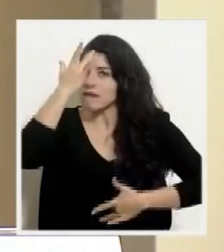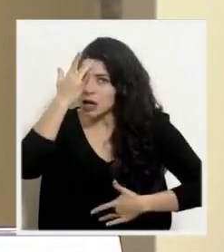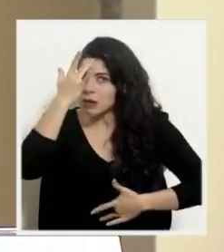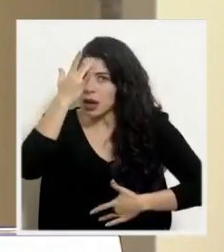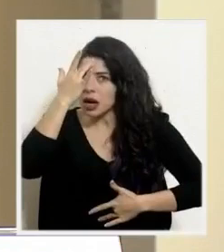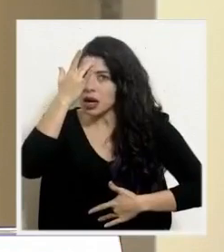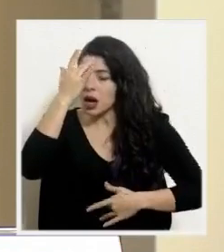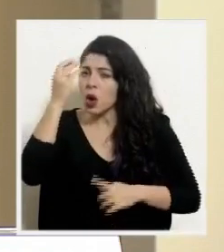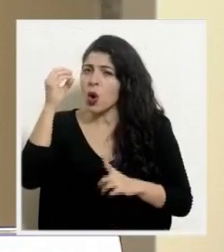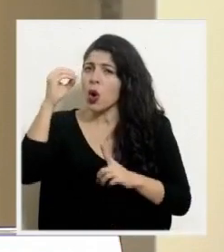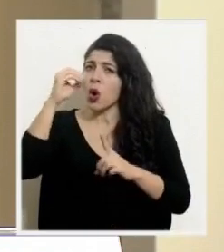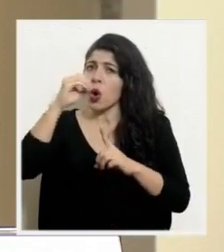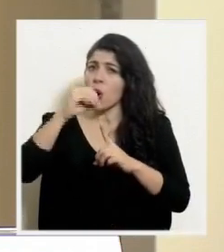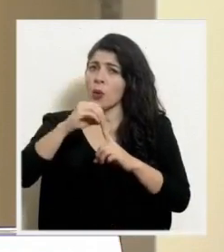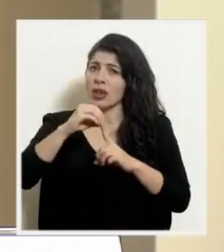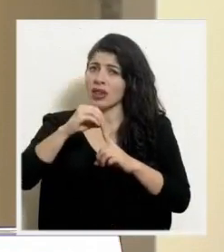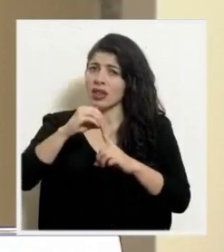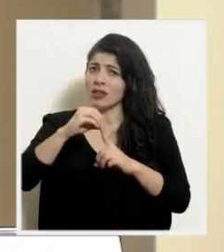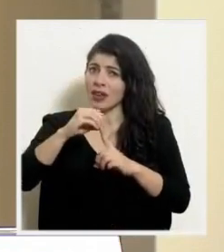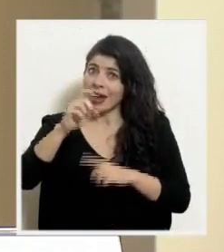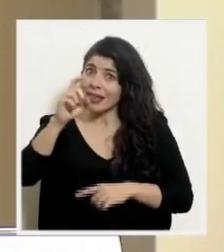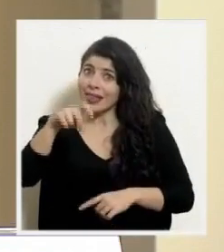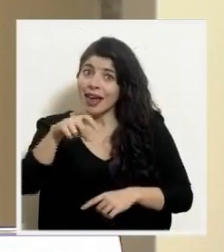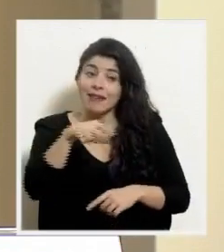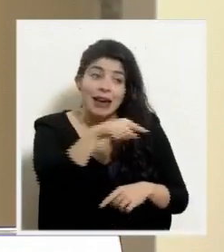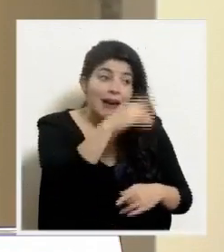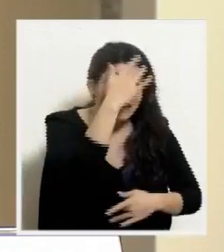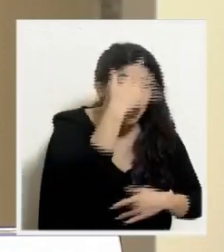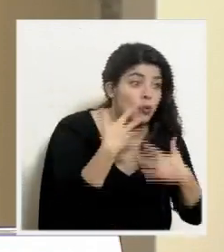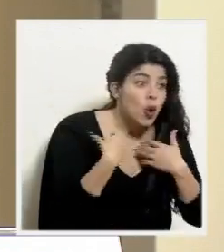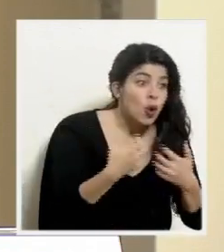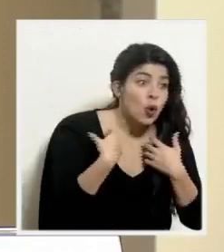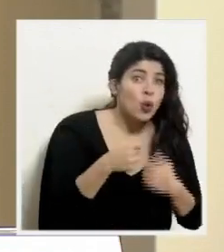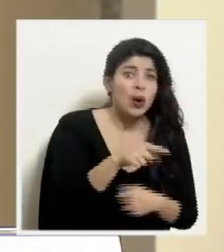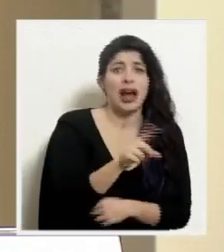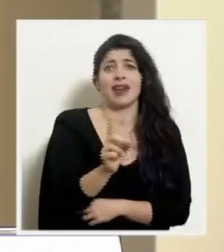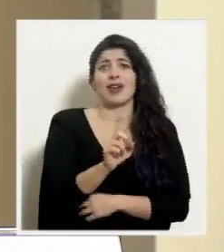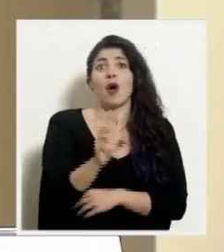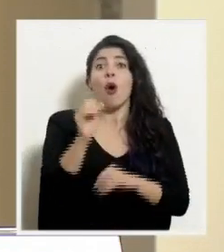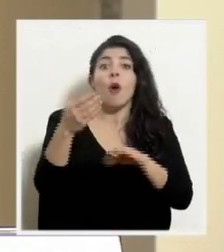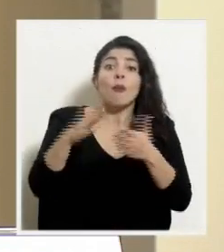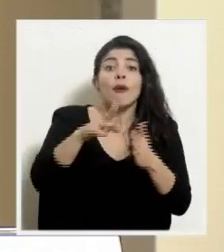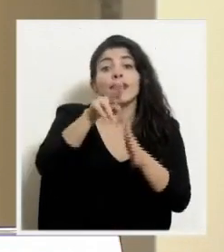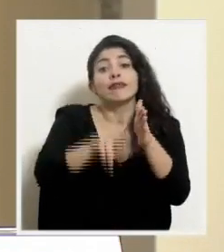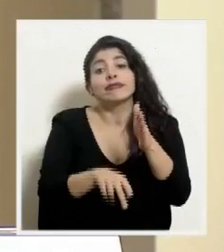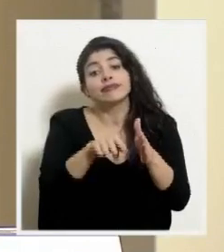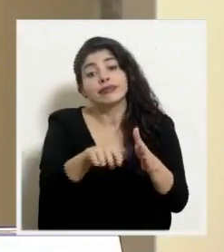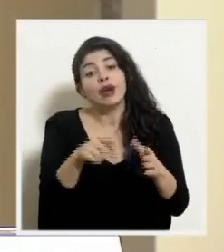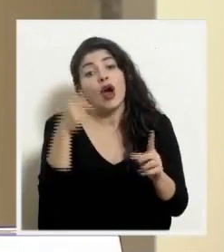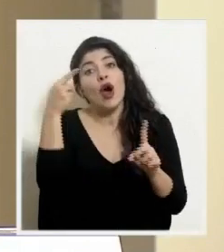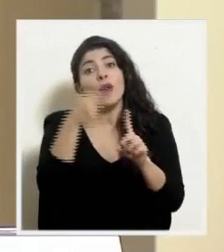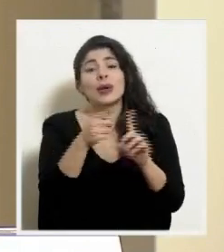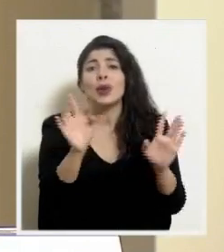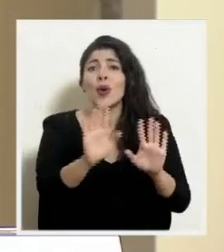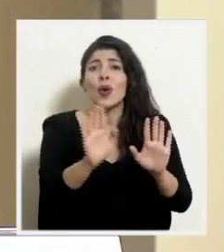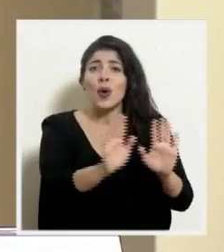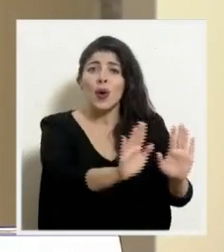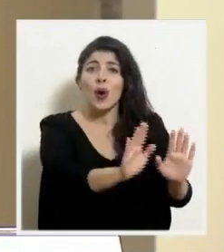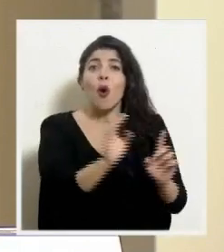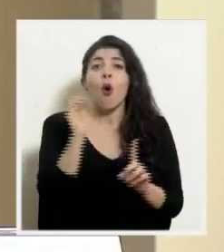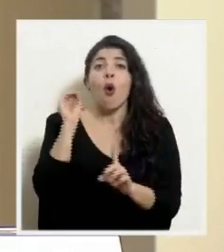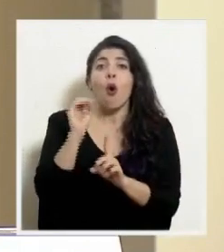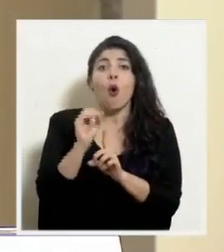Nuestro objetivo no debe ser curar personas, mucho menos enterrar personas. Nuestro objetivo tiene que